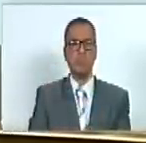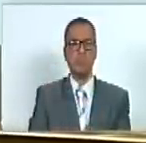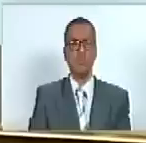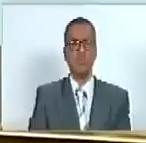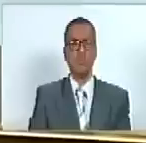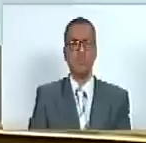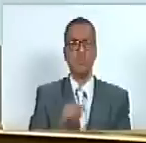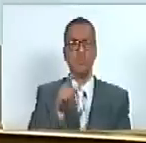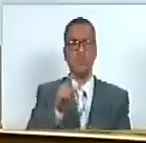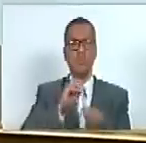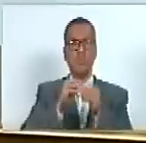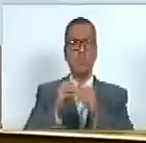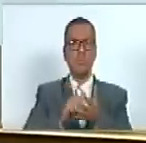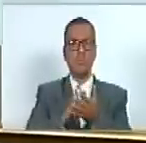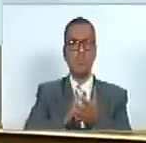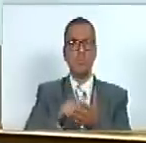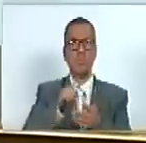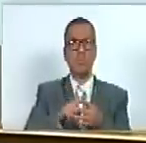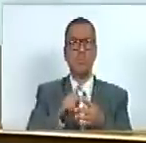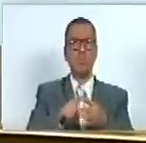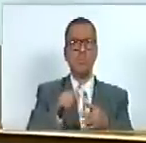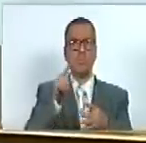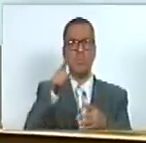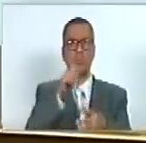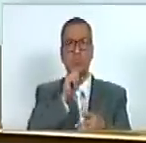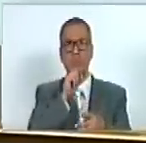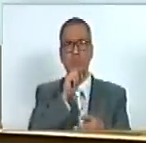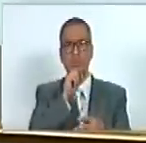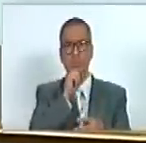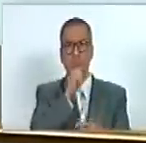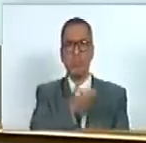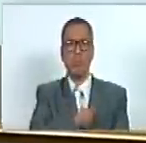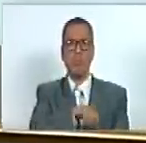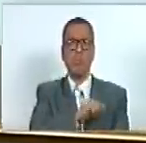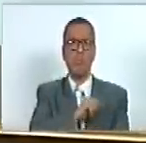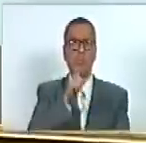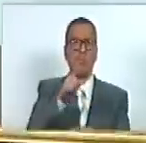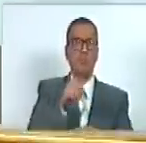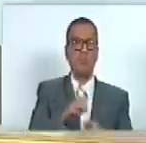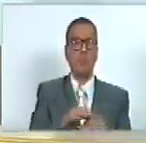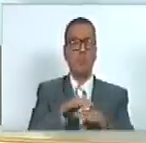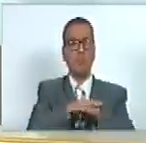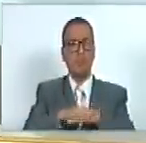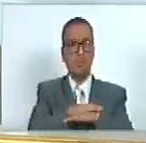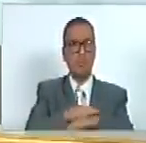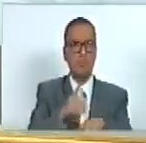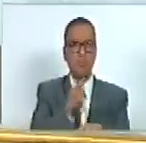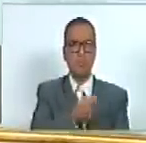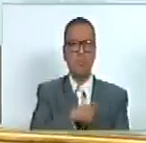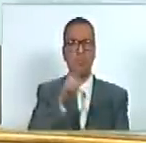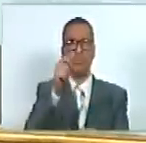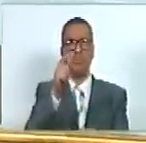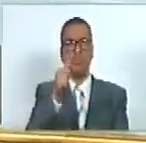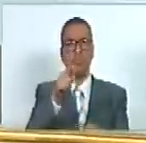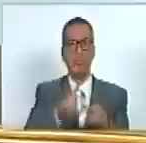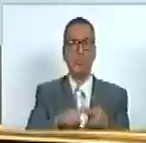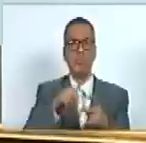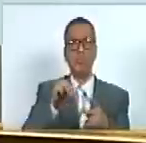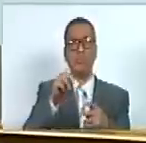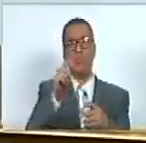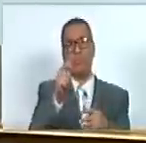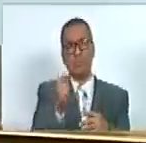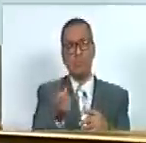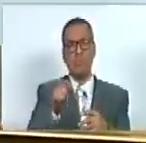hay una corrección, discúlpeme, diputado Brito, cuida viejitos en Valencia, España, no en Madrid. O sea, gana menos, porque los sueldos en Valencia son un